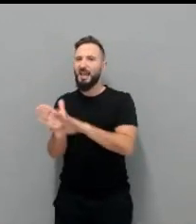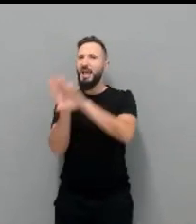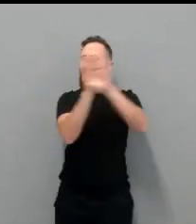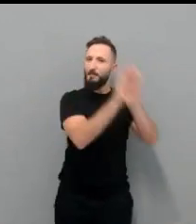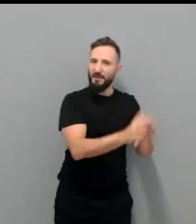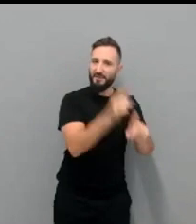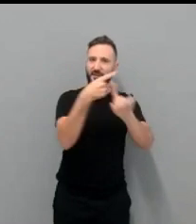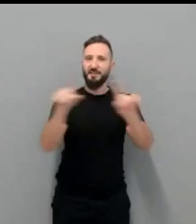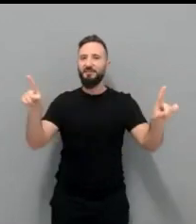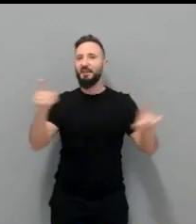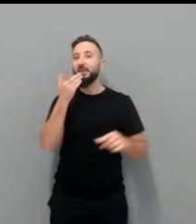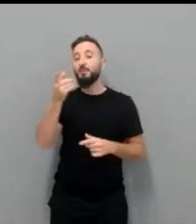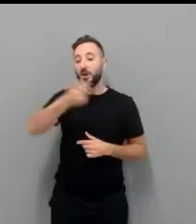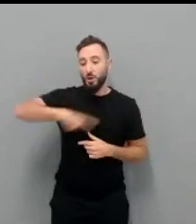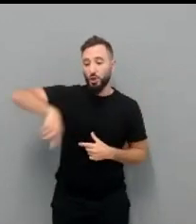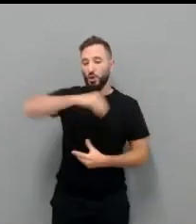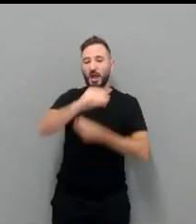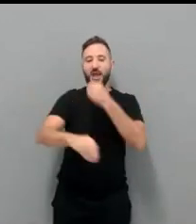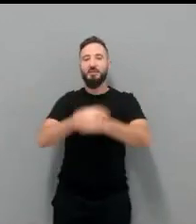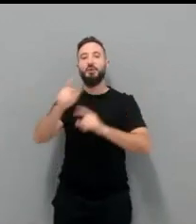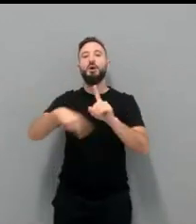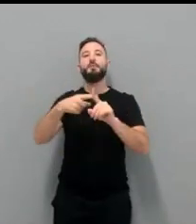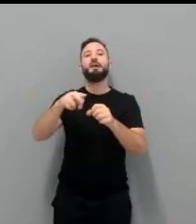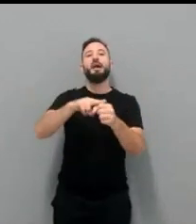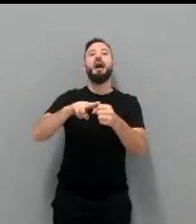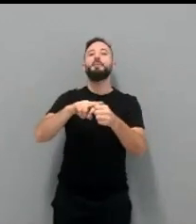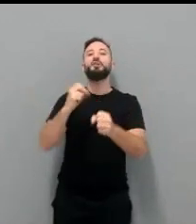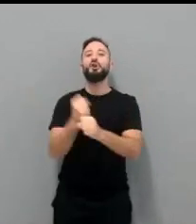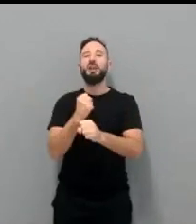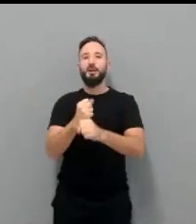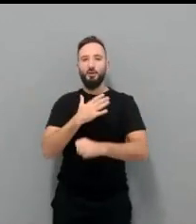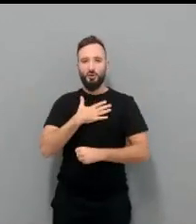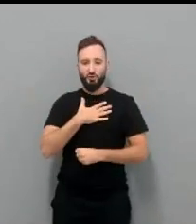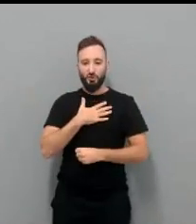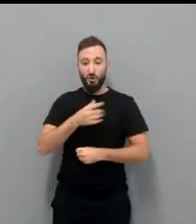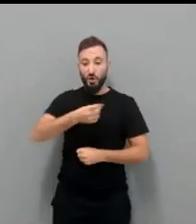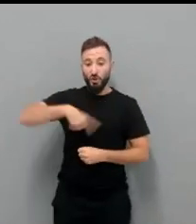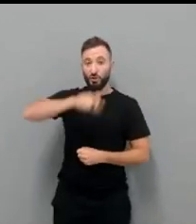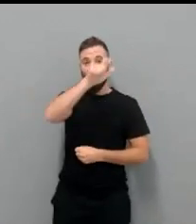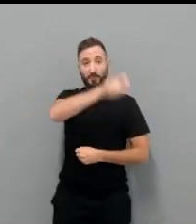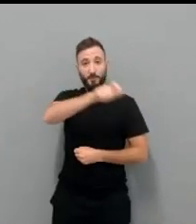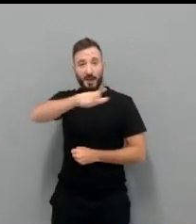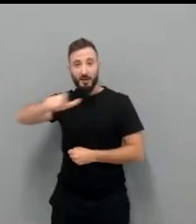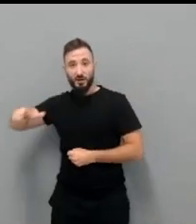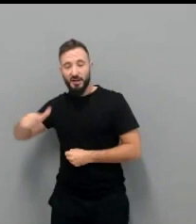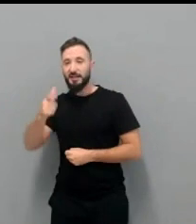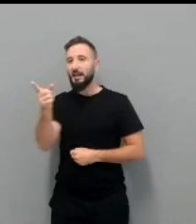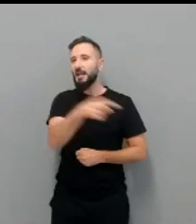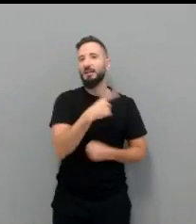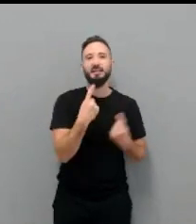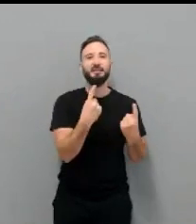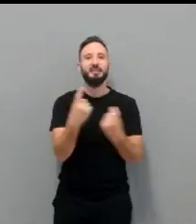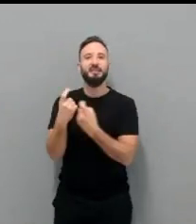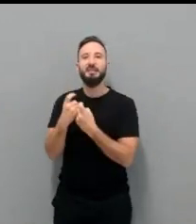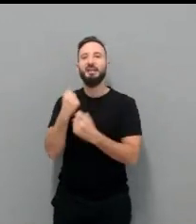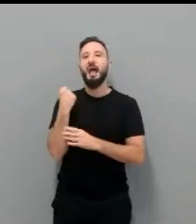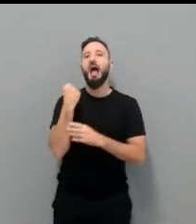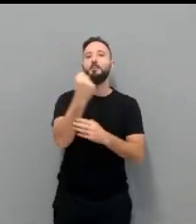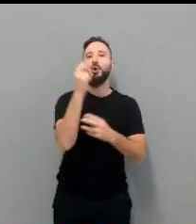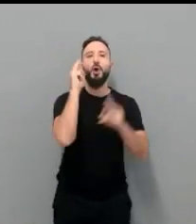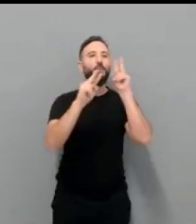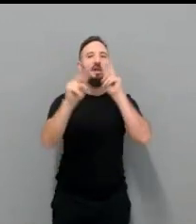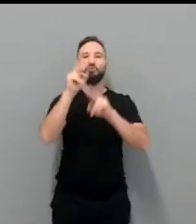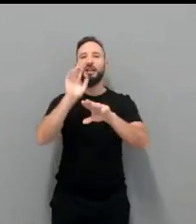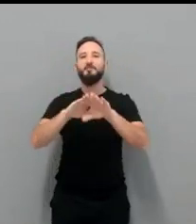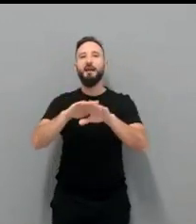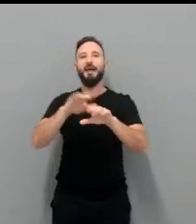es lo que nosotros hacemos y en el ámbito en el que nosotros trabajamos. Nosotros trabajamos con personas que necesitan, por ejemplo, apoyos visuales para la